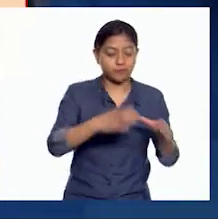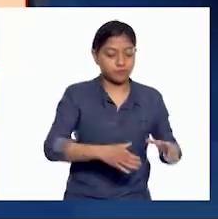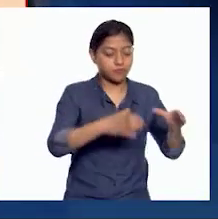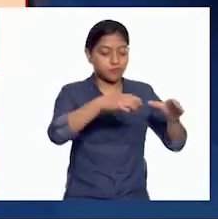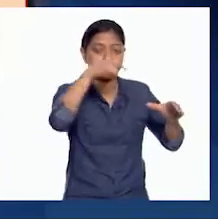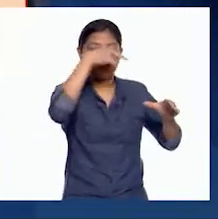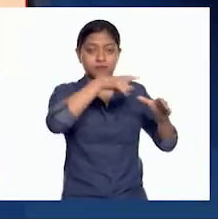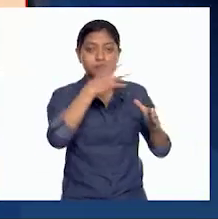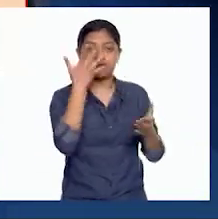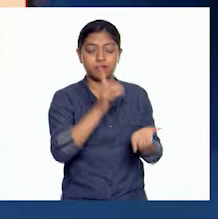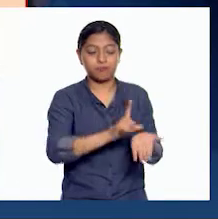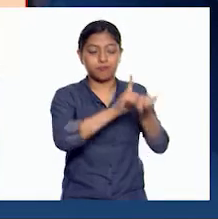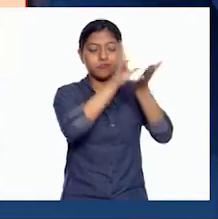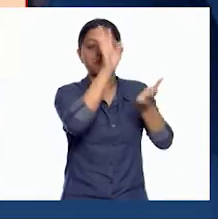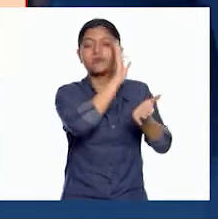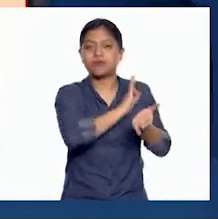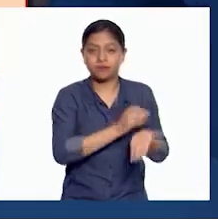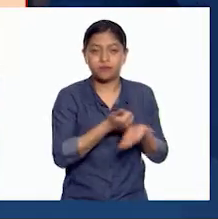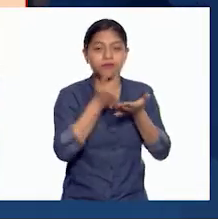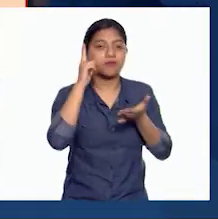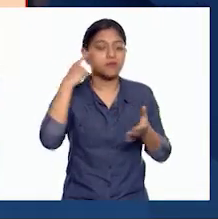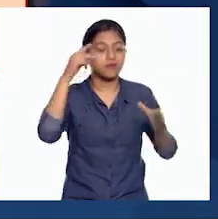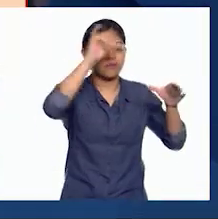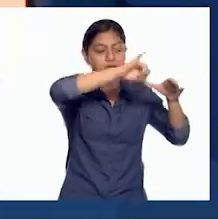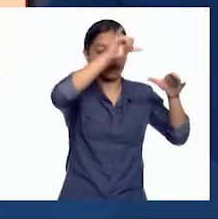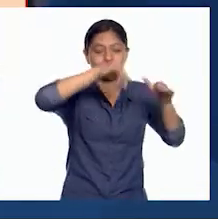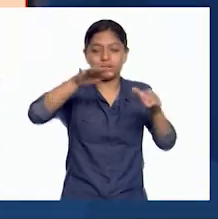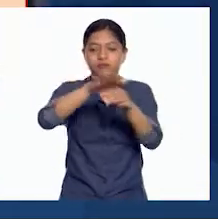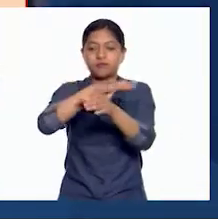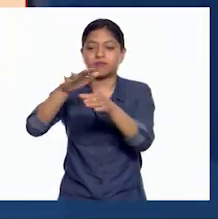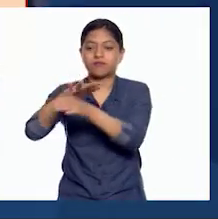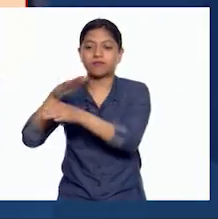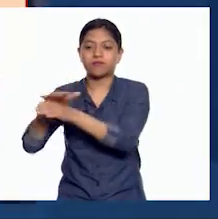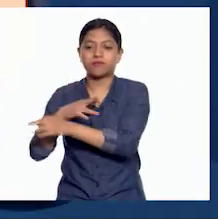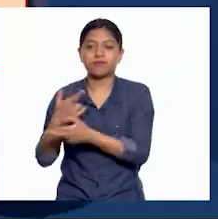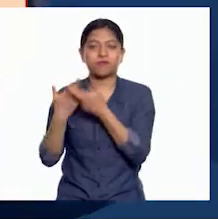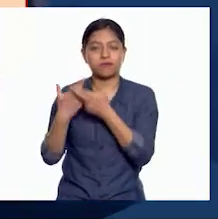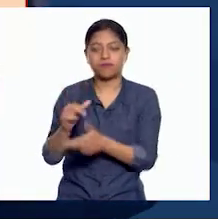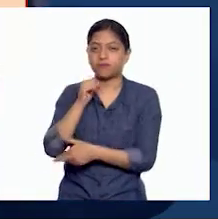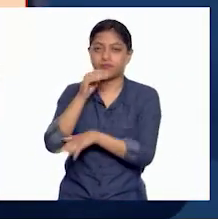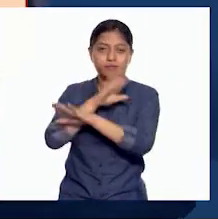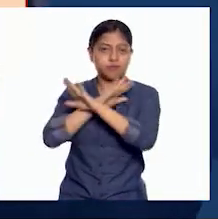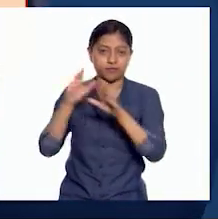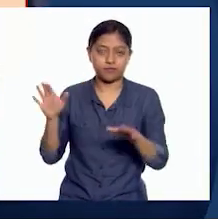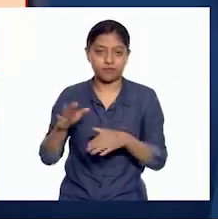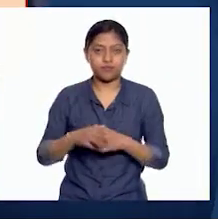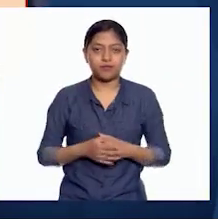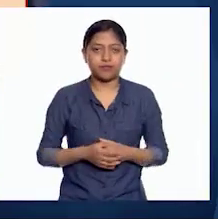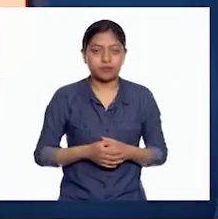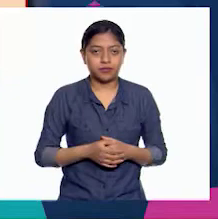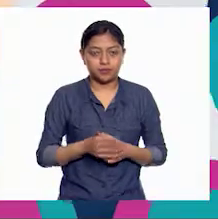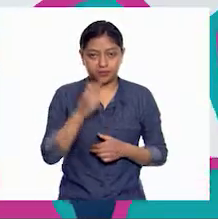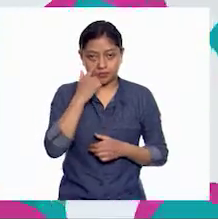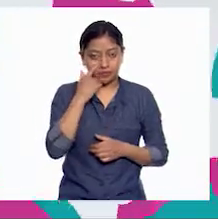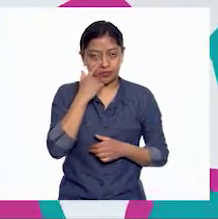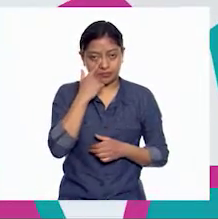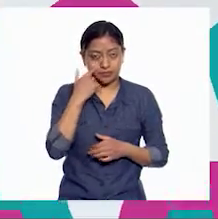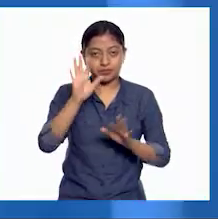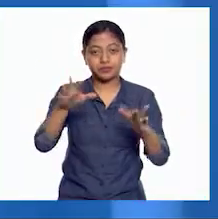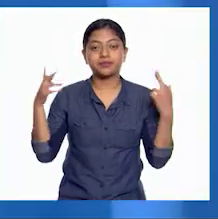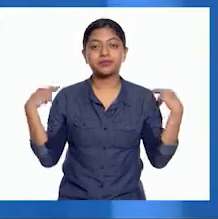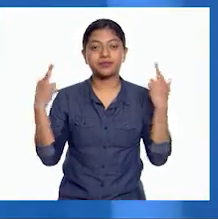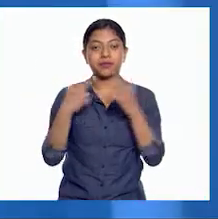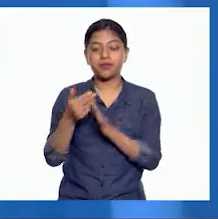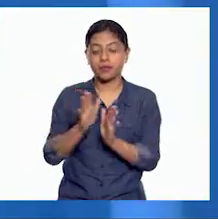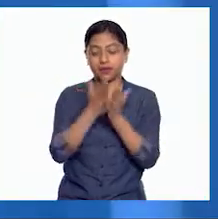5 litros es también una opción para envasar los líquidos sin que nos sobre nada. Maestra,